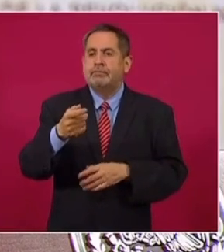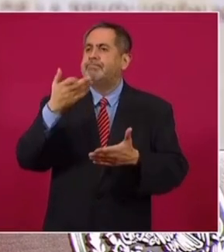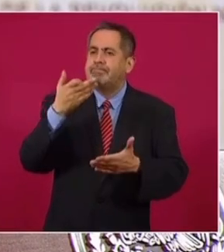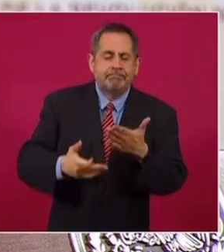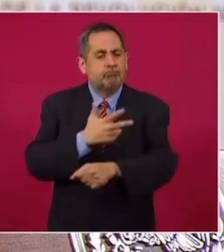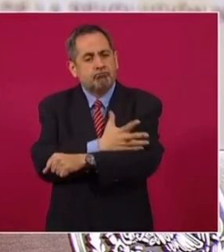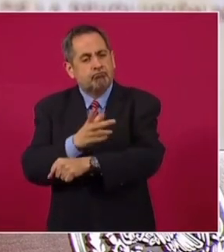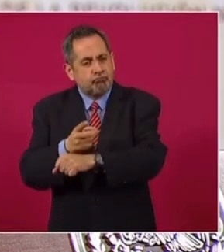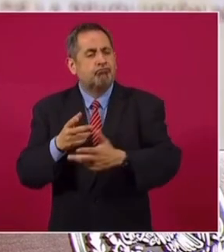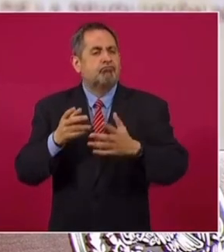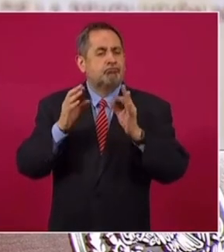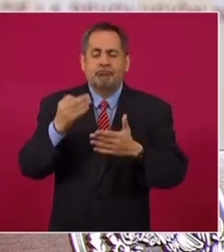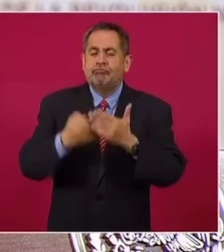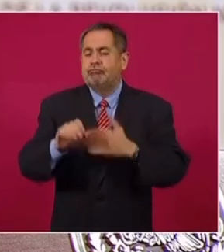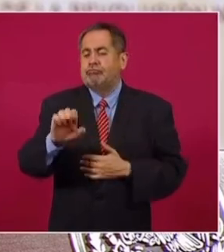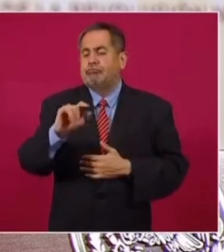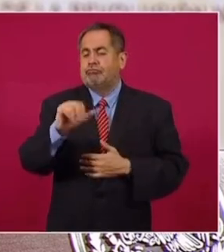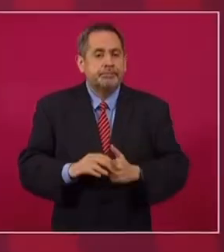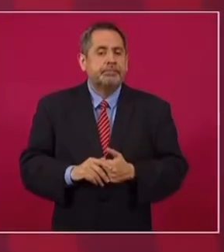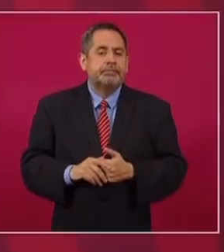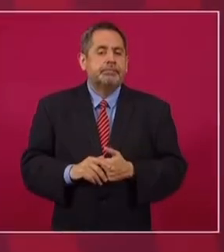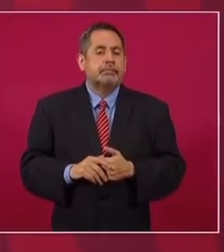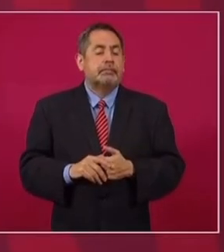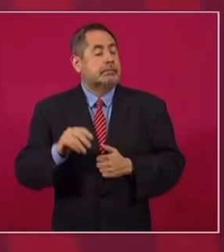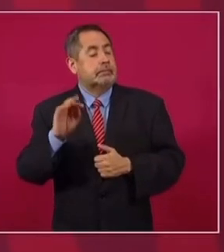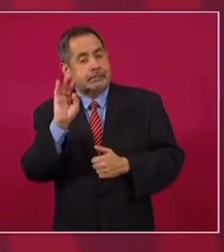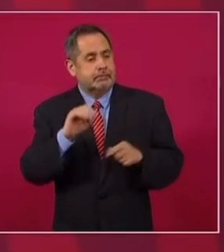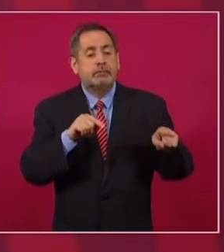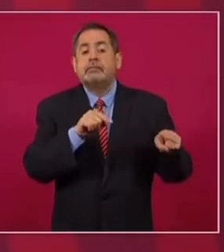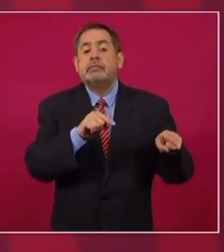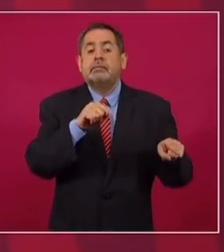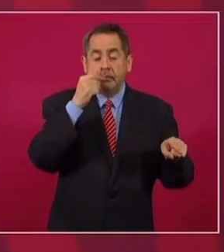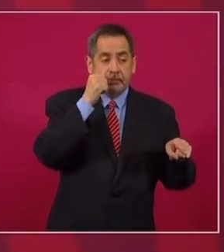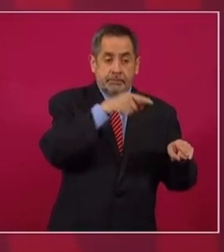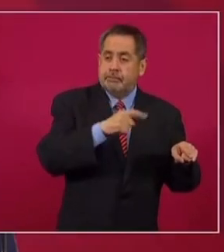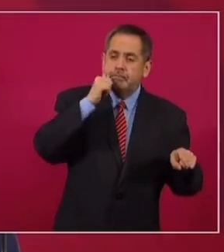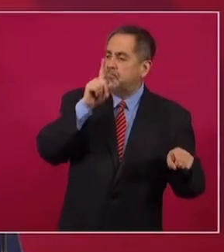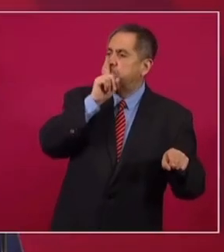deshonestidad, falta de ética en el periodismo, es mentir,